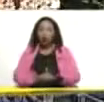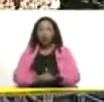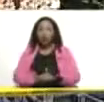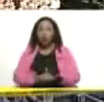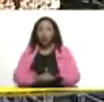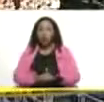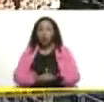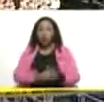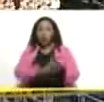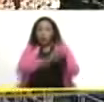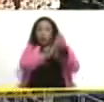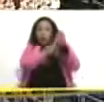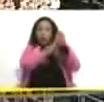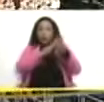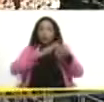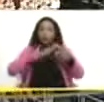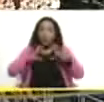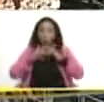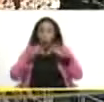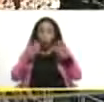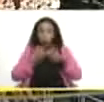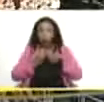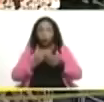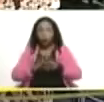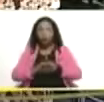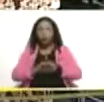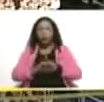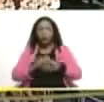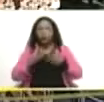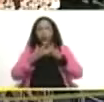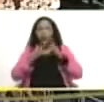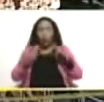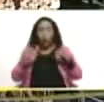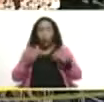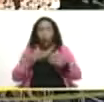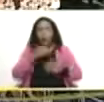del liderazgo colectivo, de todos y de todas.